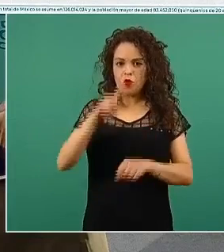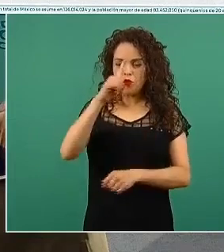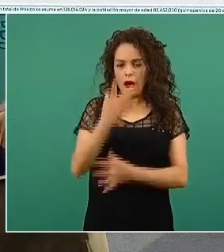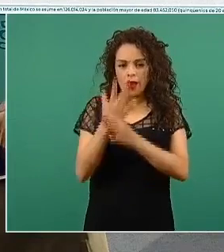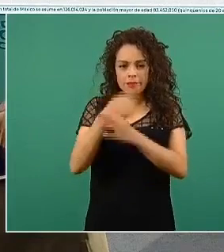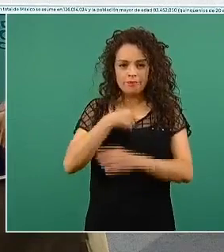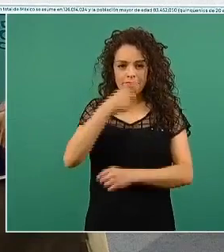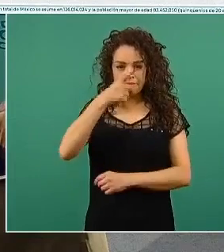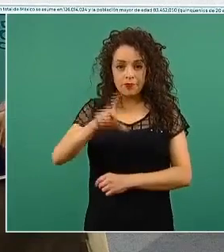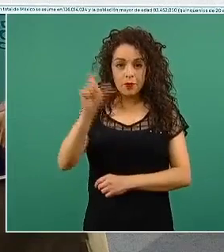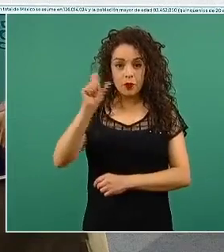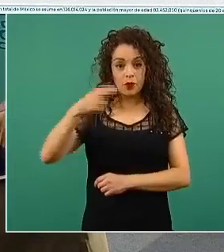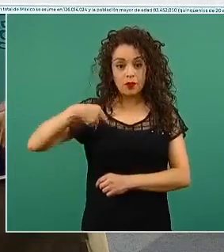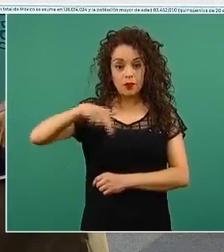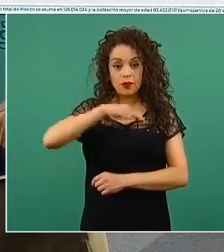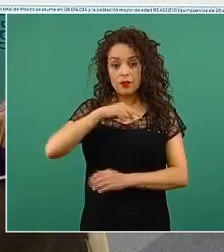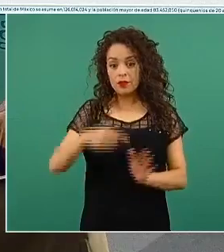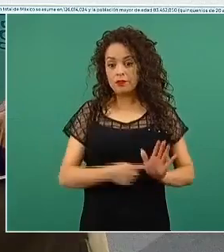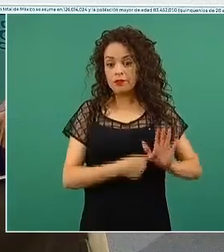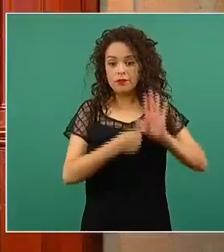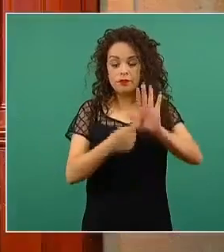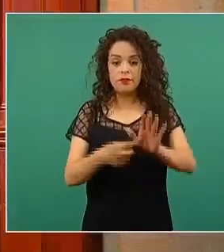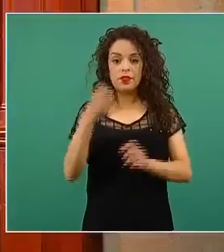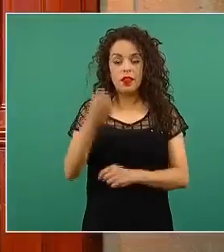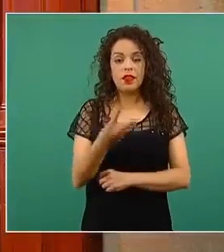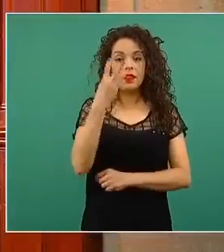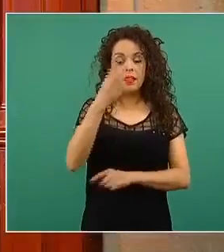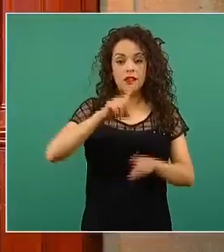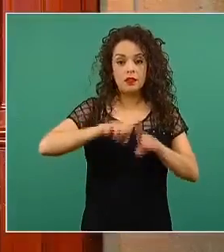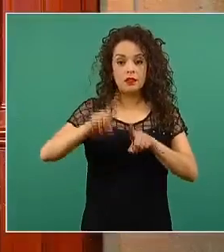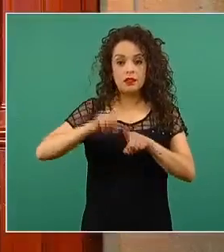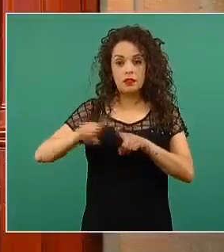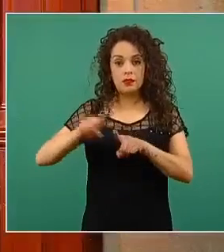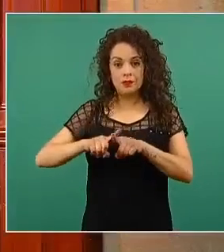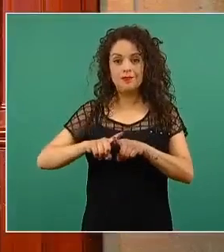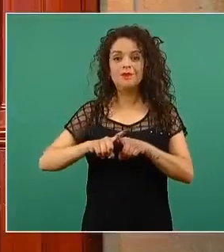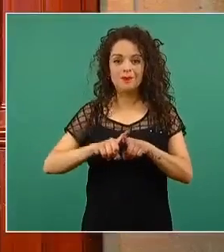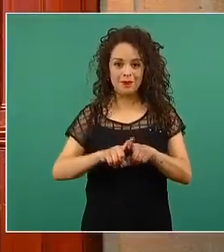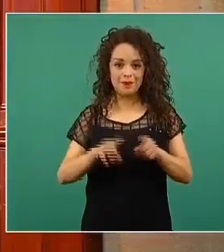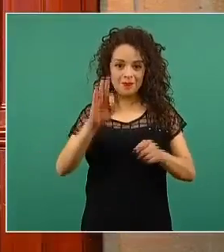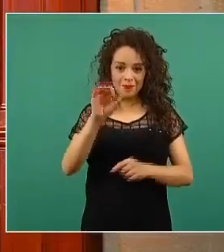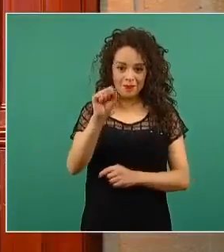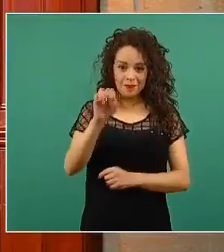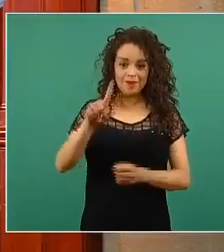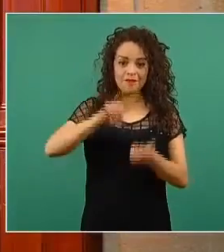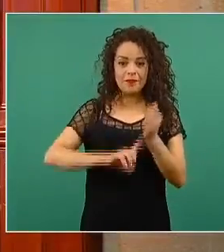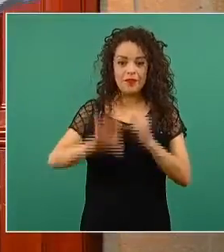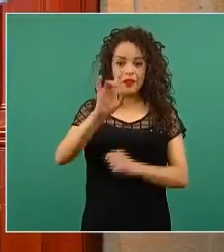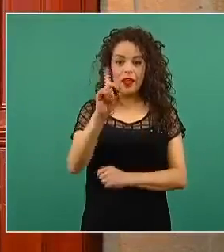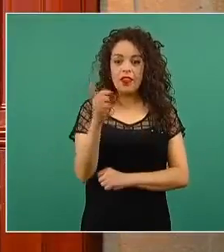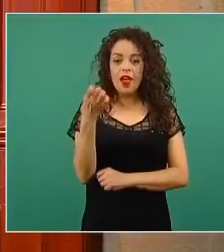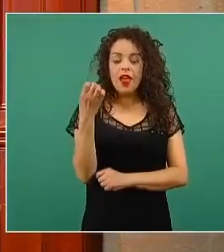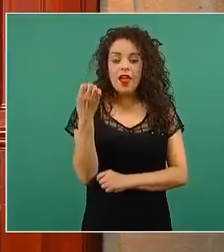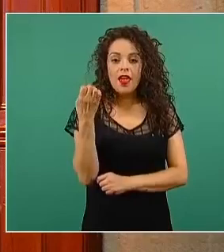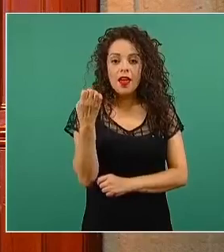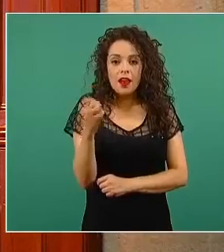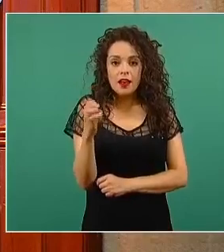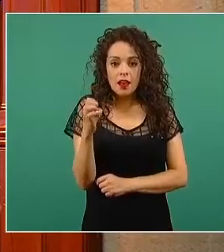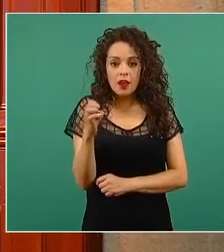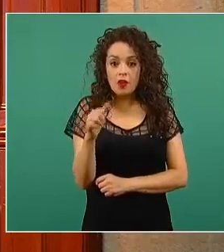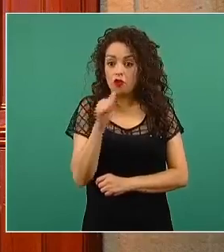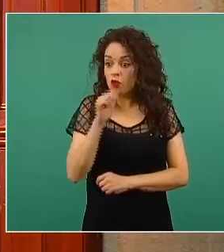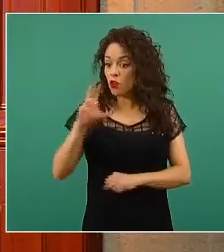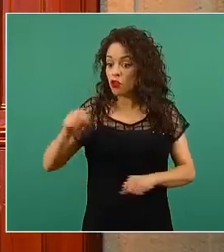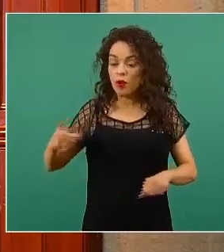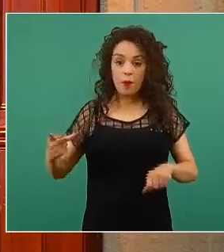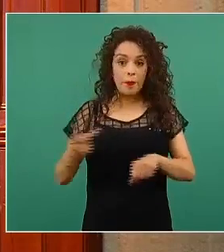mencionar que cuando nosotros presentamos estos 3 escenarios y sus 3 fases fue el 30 de enero, es decir, todavía no habían ocurrido. Esto